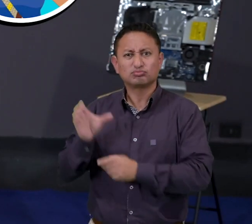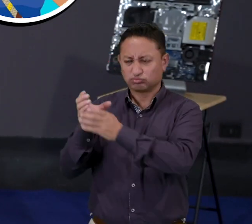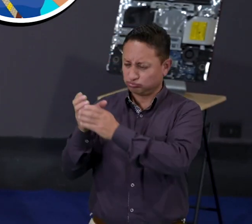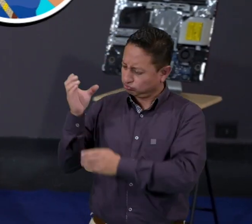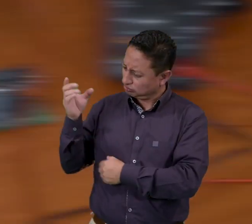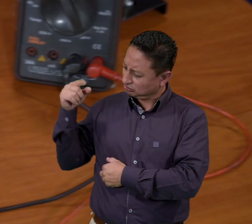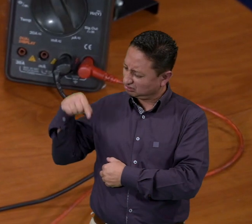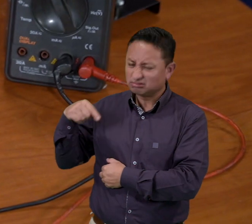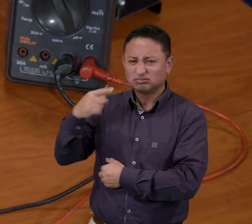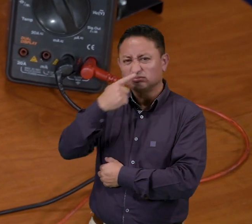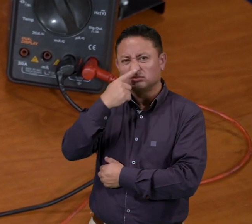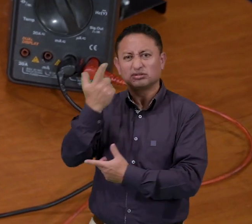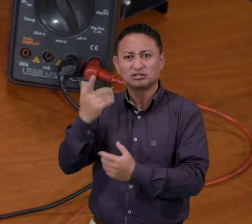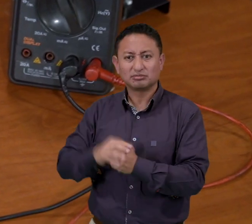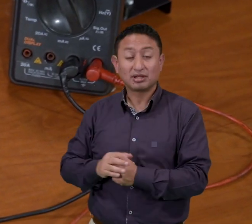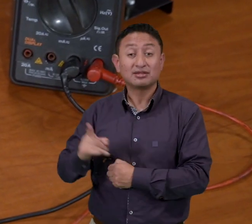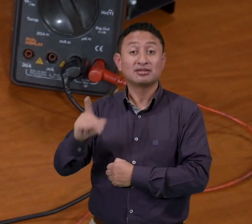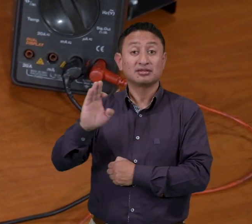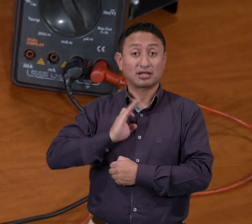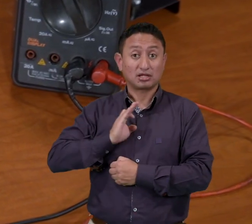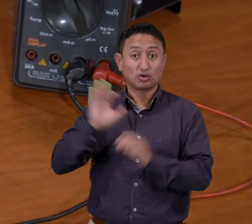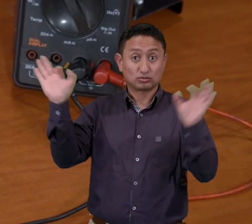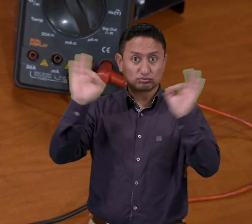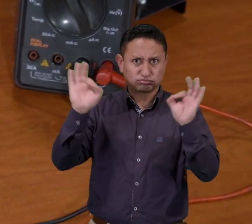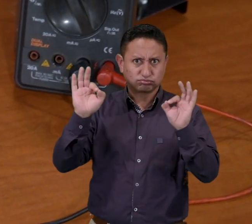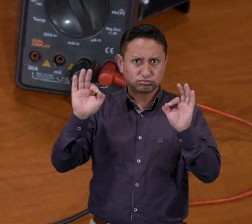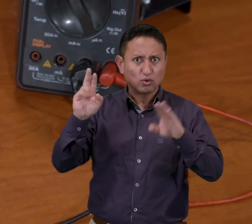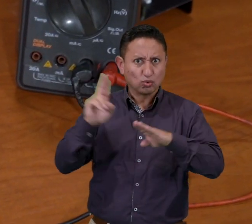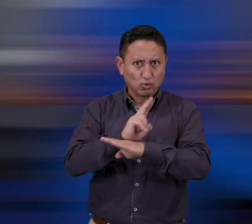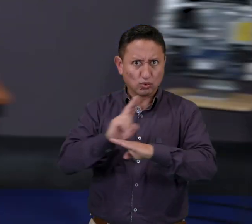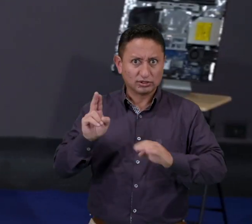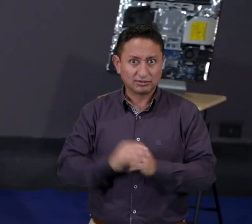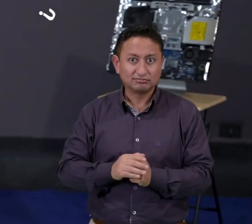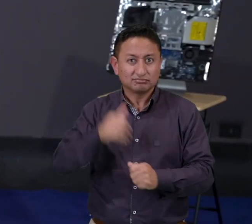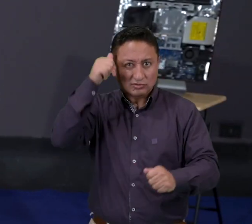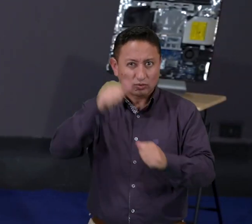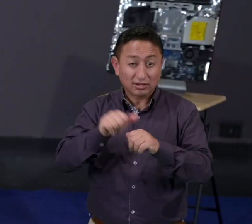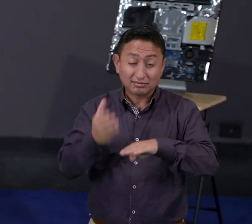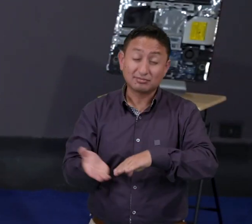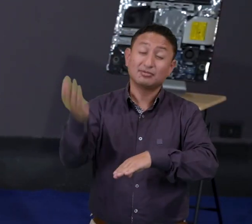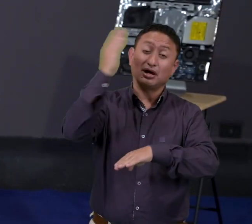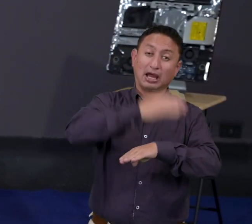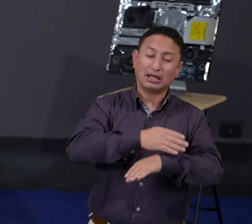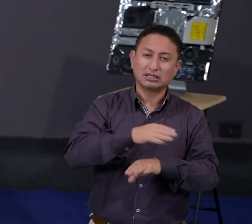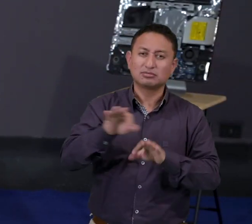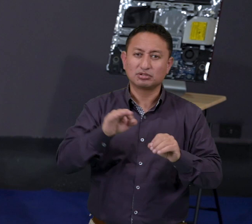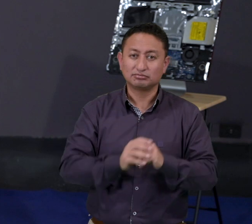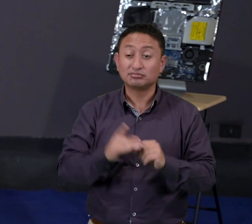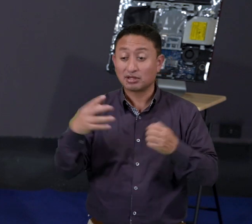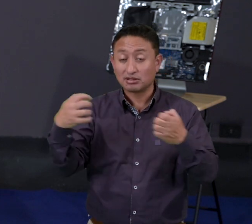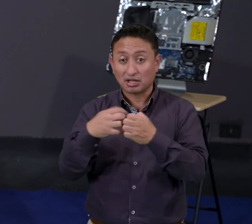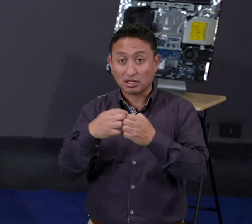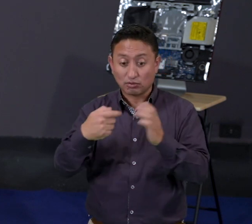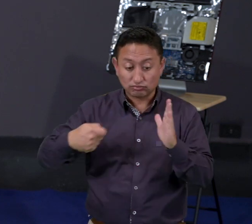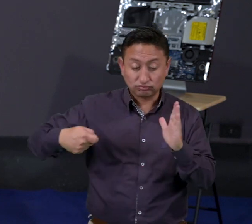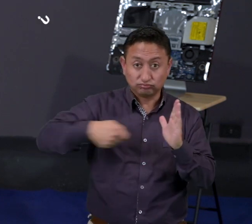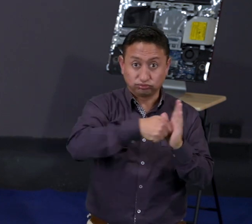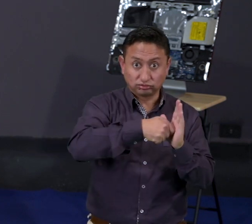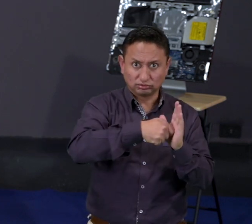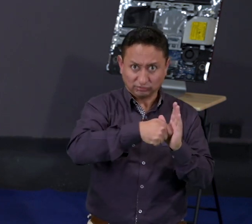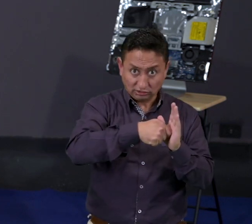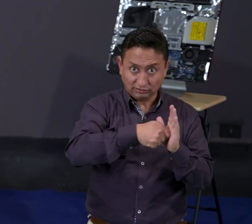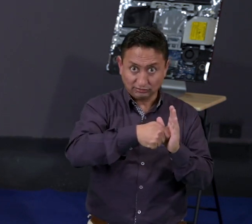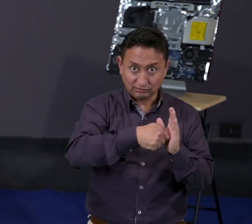poco curioso que utilizan todos los técnicos eléctricos y electrónicos. ¿Recuerdan que anteriormente habíamos conectado los elementos en un circuito